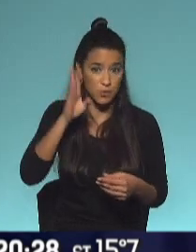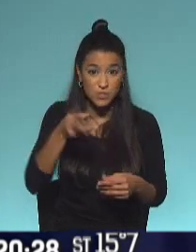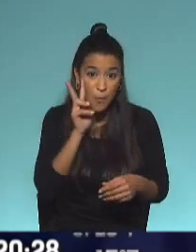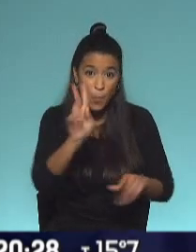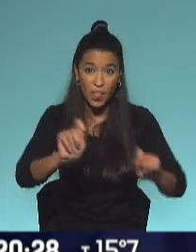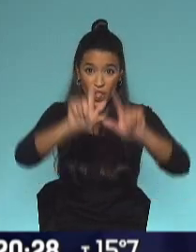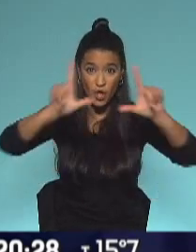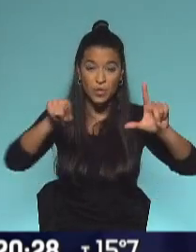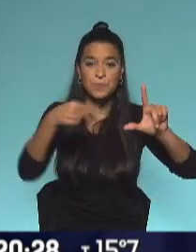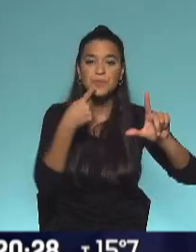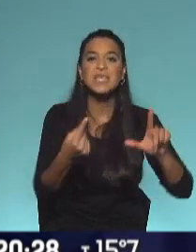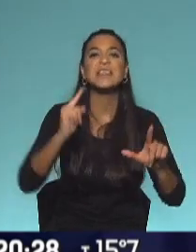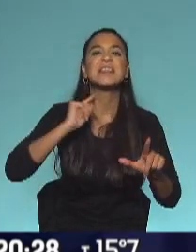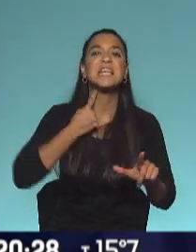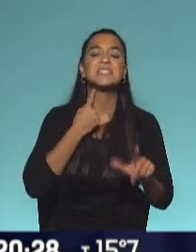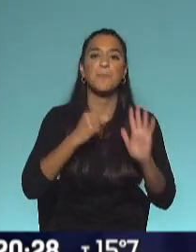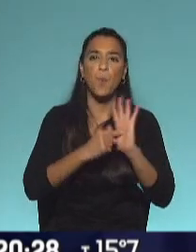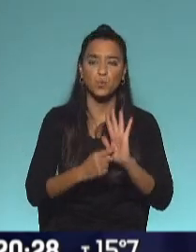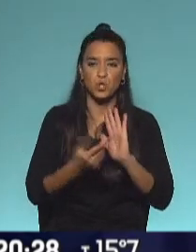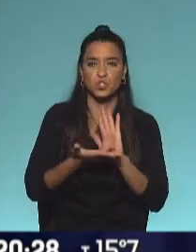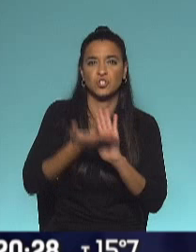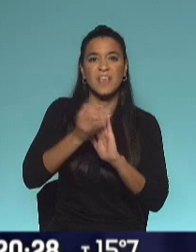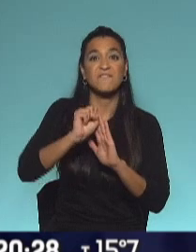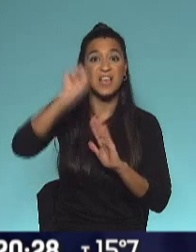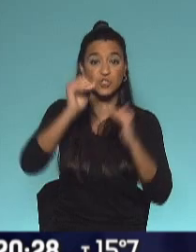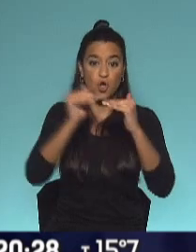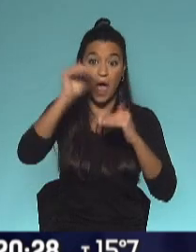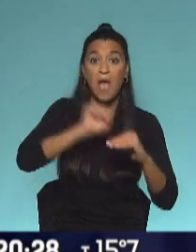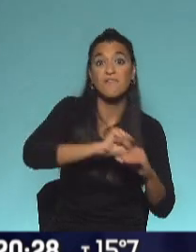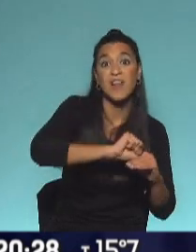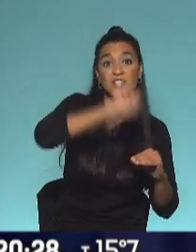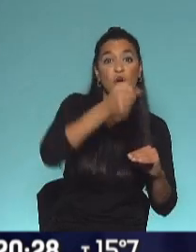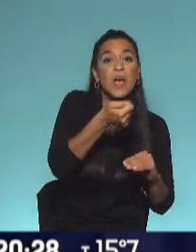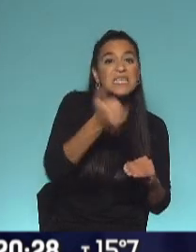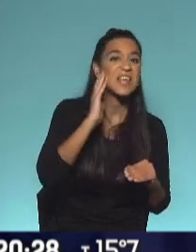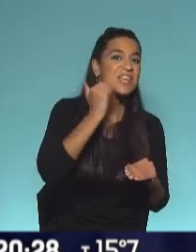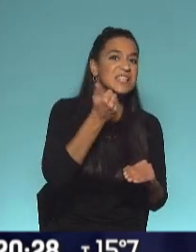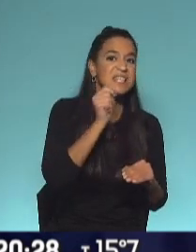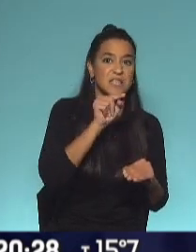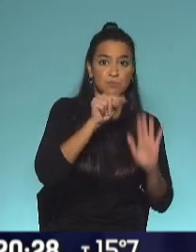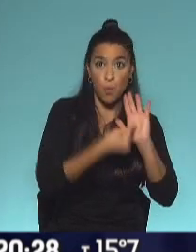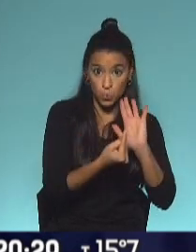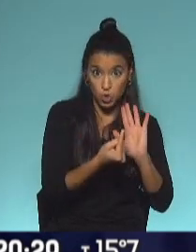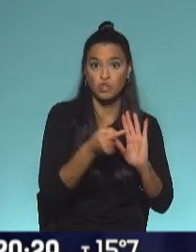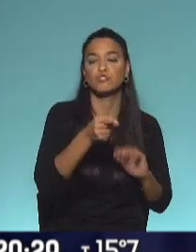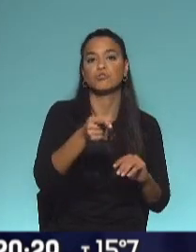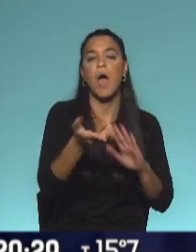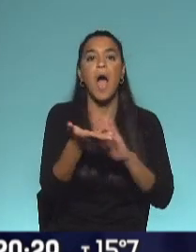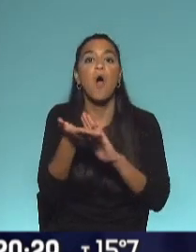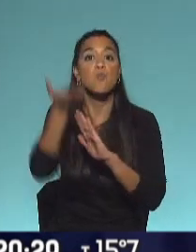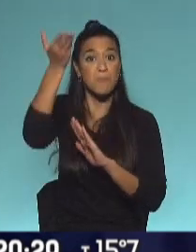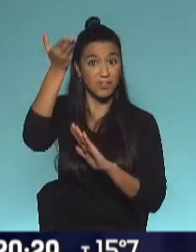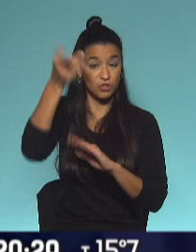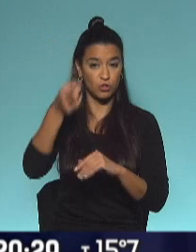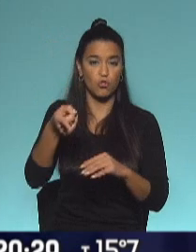¿no? Está 13 puntos por encima de la inflación. La inflación acumulada hasta el momento es de casi 16 puntos y el aumento, junto